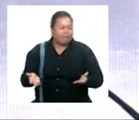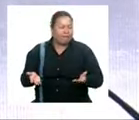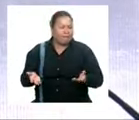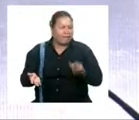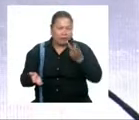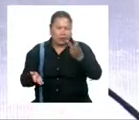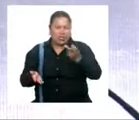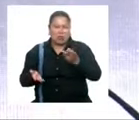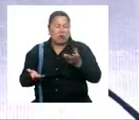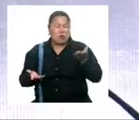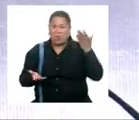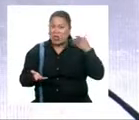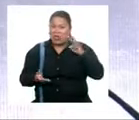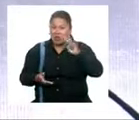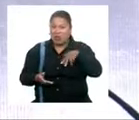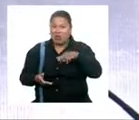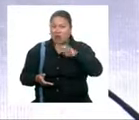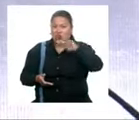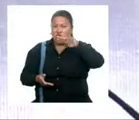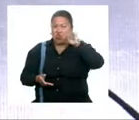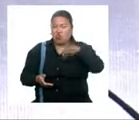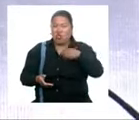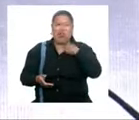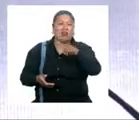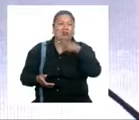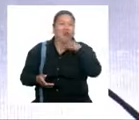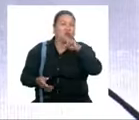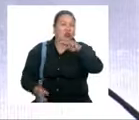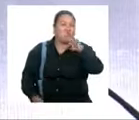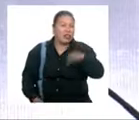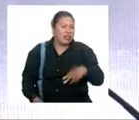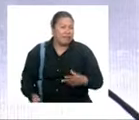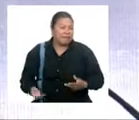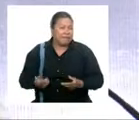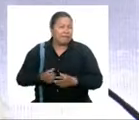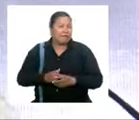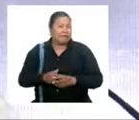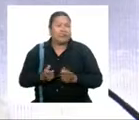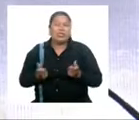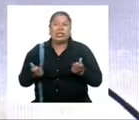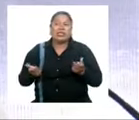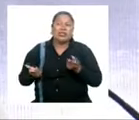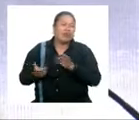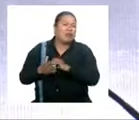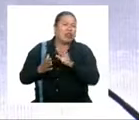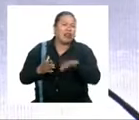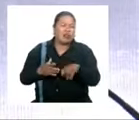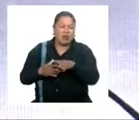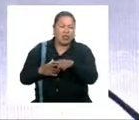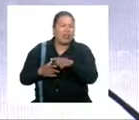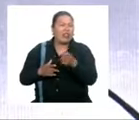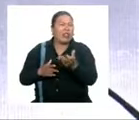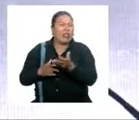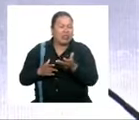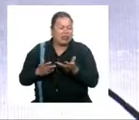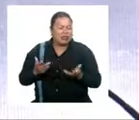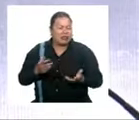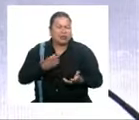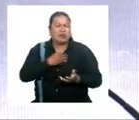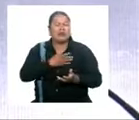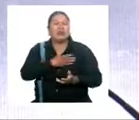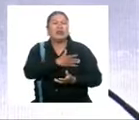nunca se denunciaban, por ejemplo, todo lo que se hacía por parte de